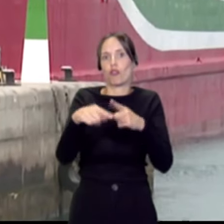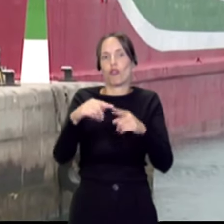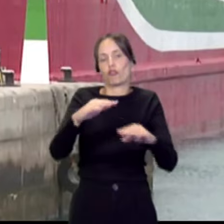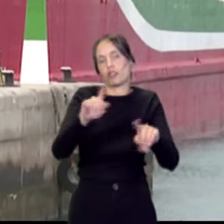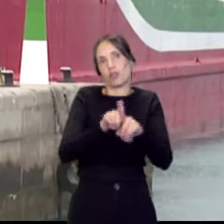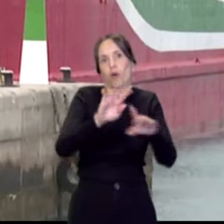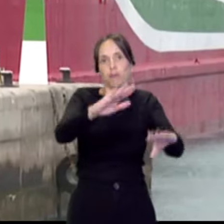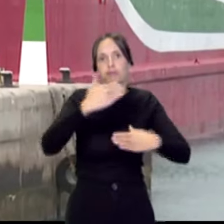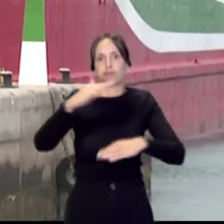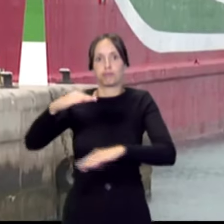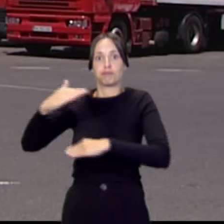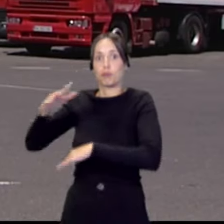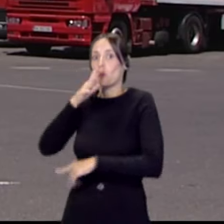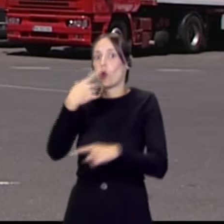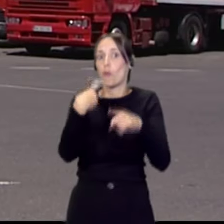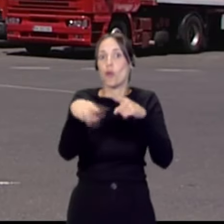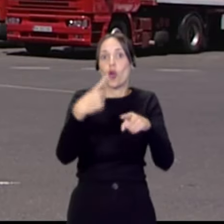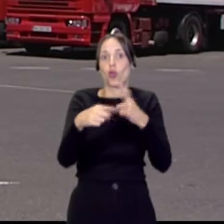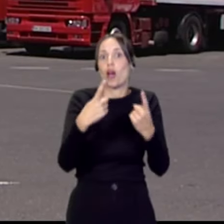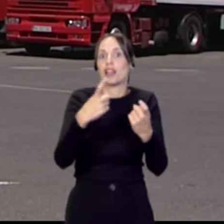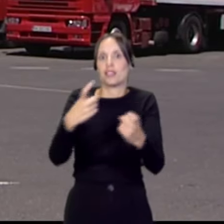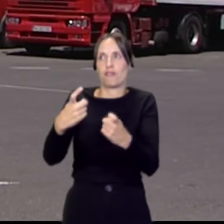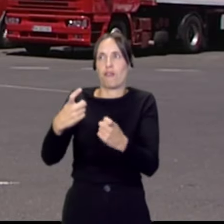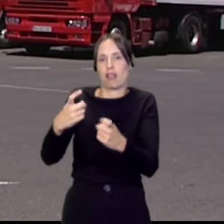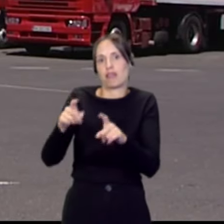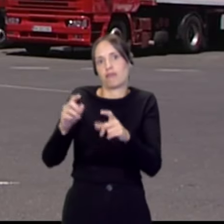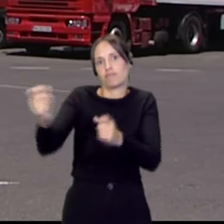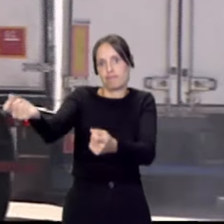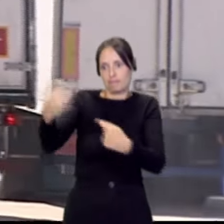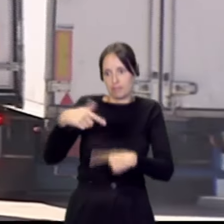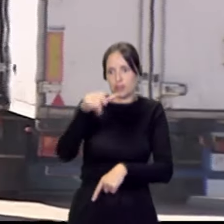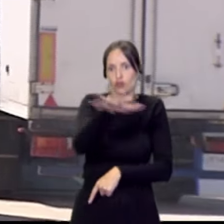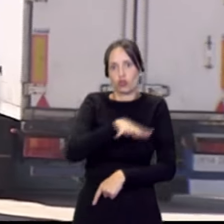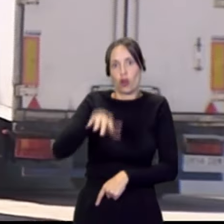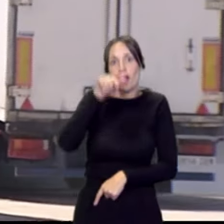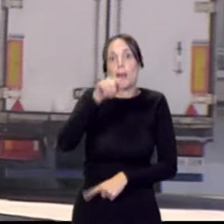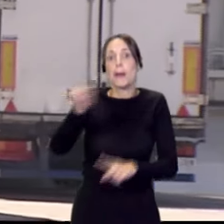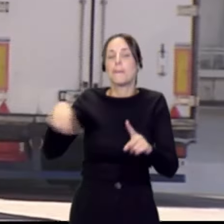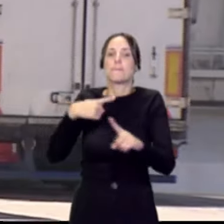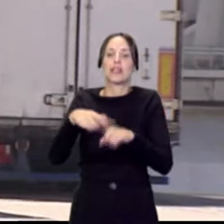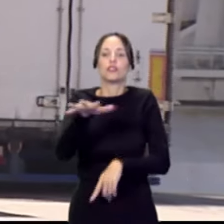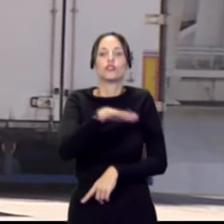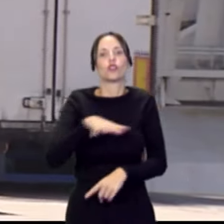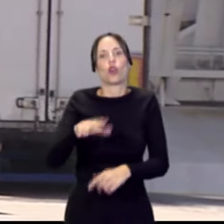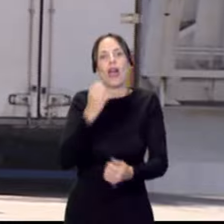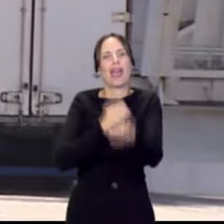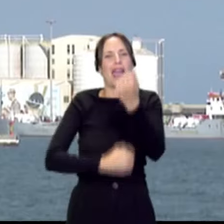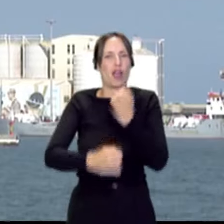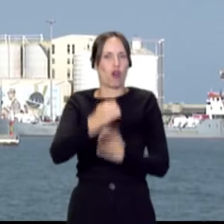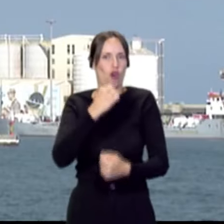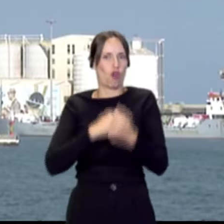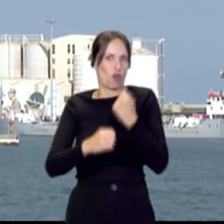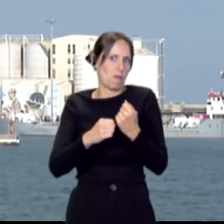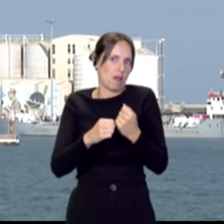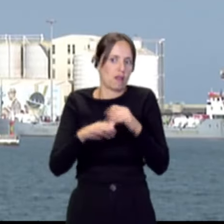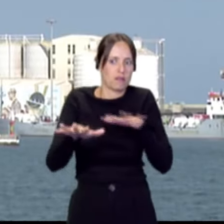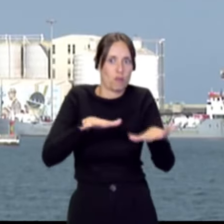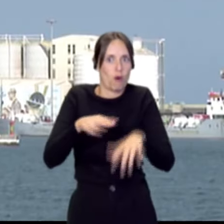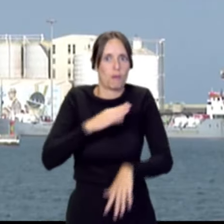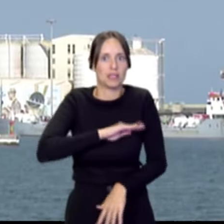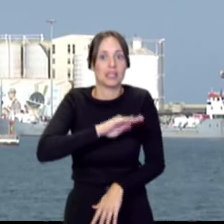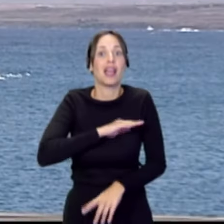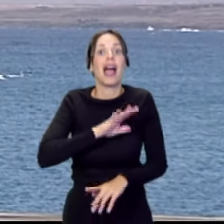de entrada de todos los productos necesarios para el desarrollo, además de un punto neurálgico de dinamización económica. Ahora va a ser ampliado